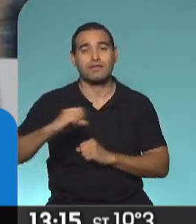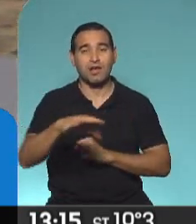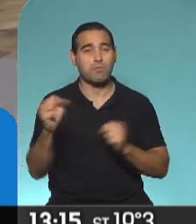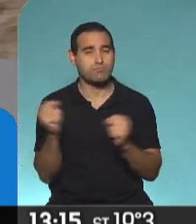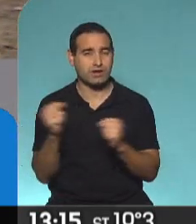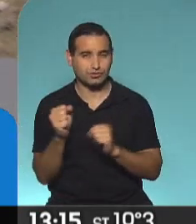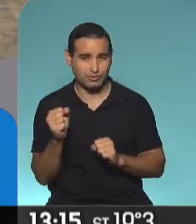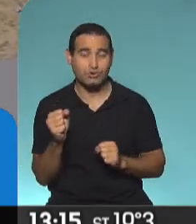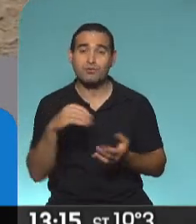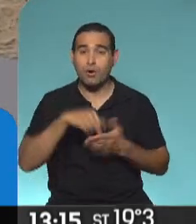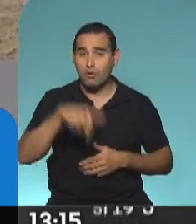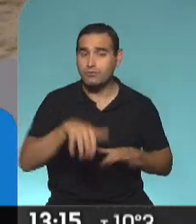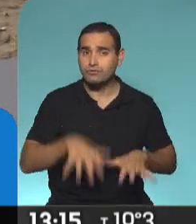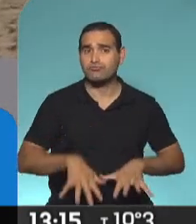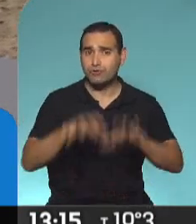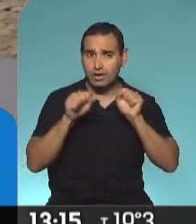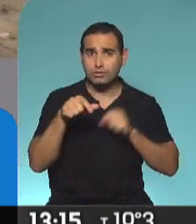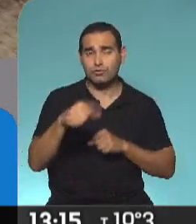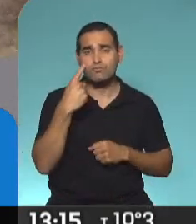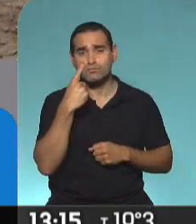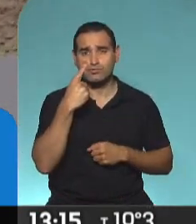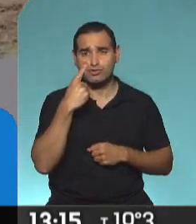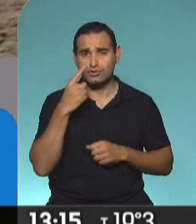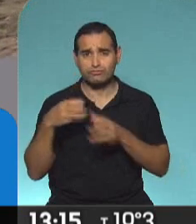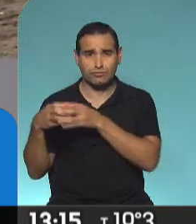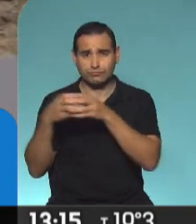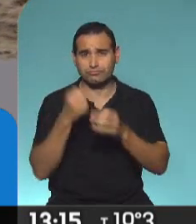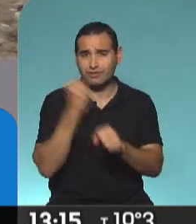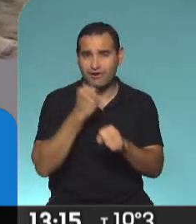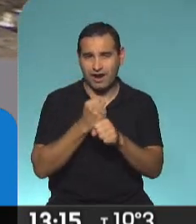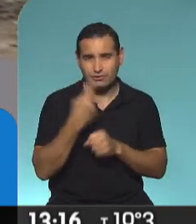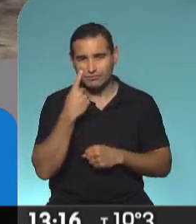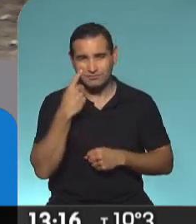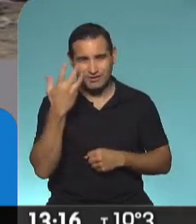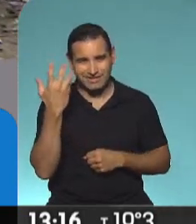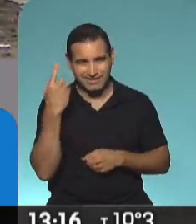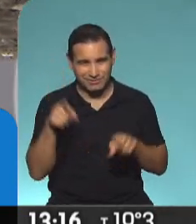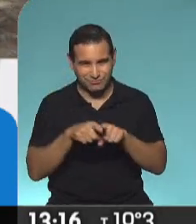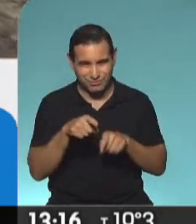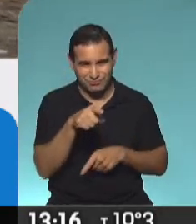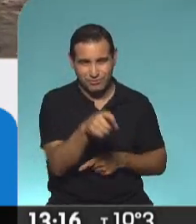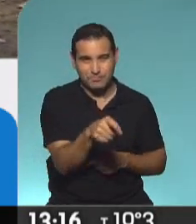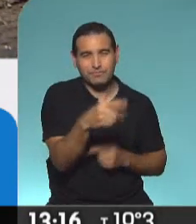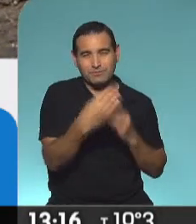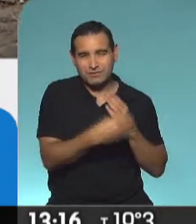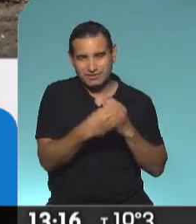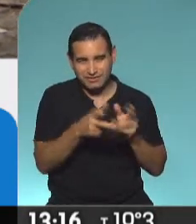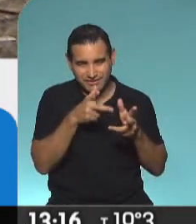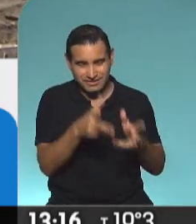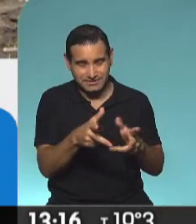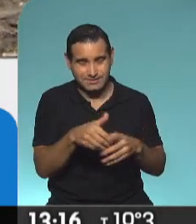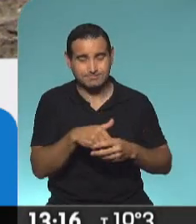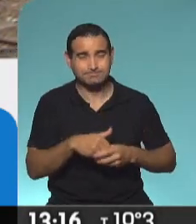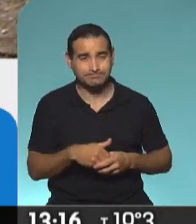de Campo de Mayo. Y desde muy temprano está trabajando el municipio de Tigre, como lo decía también el ministro Berni,